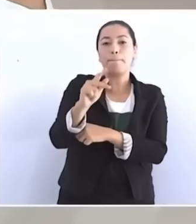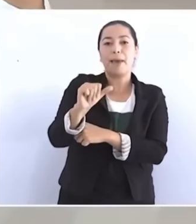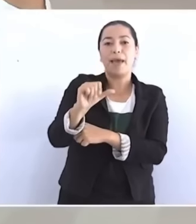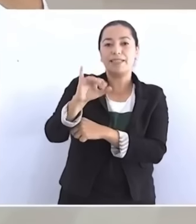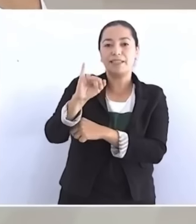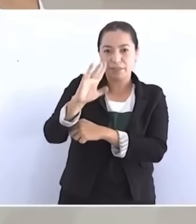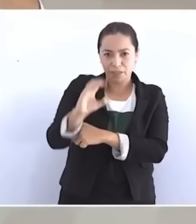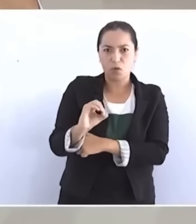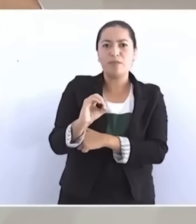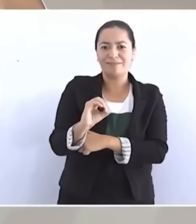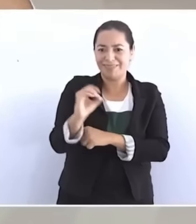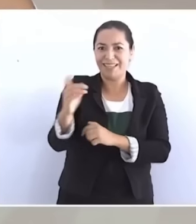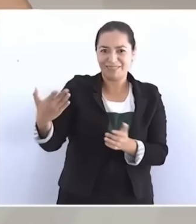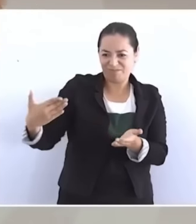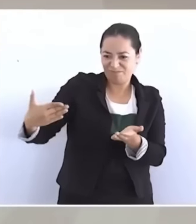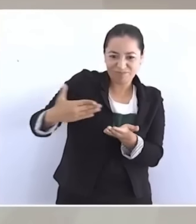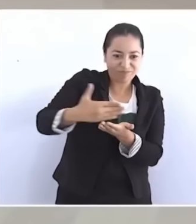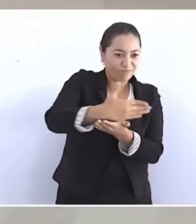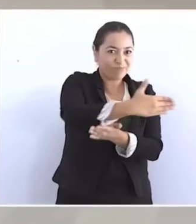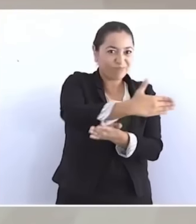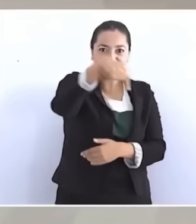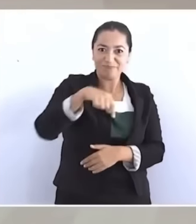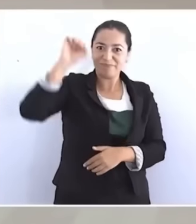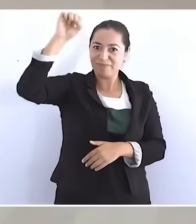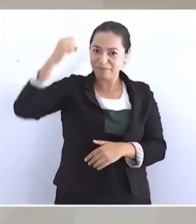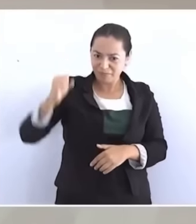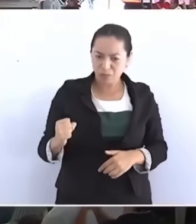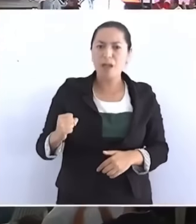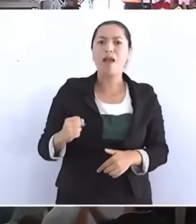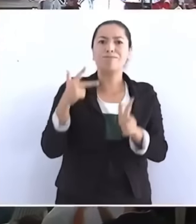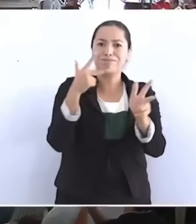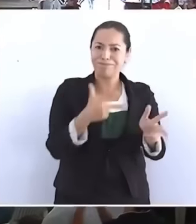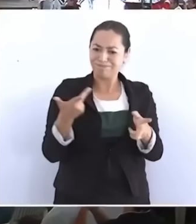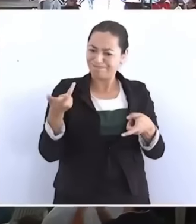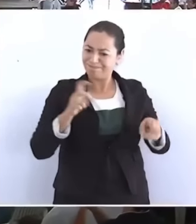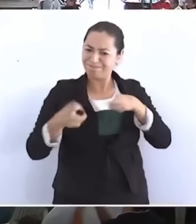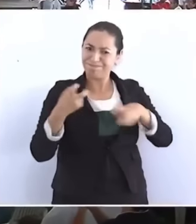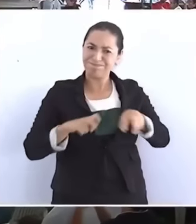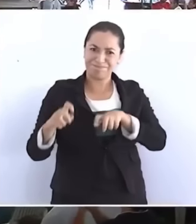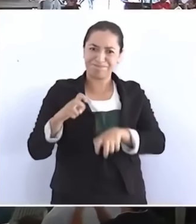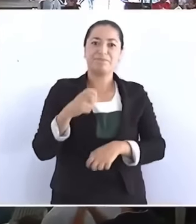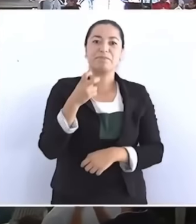por Sinaloa el tren de pasajeros.